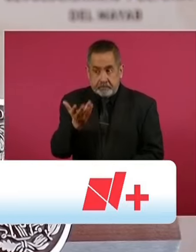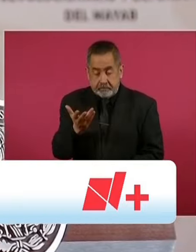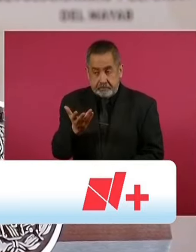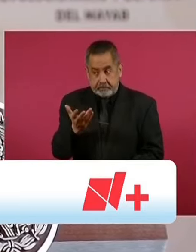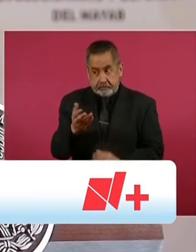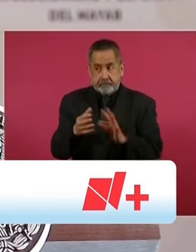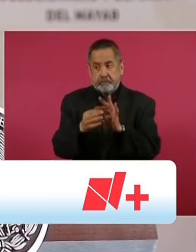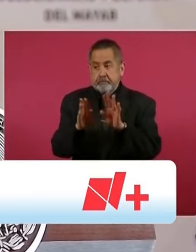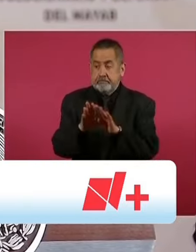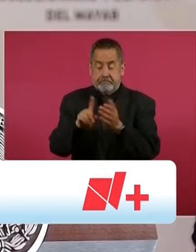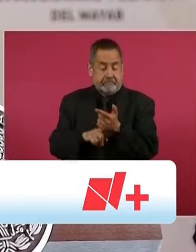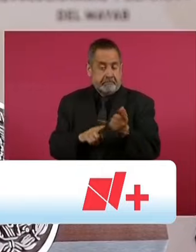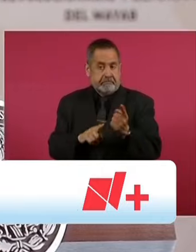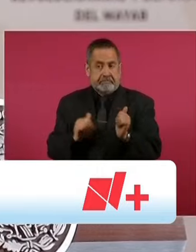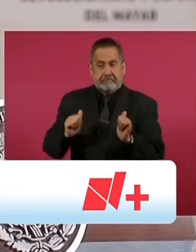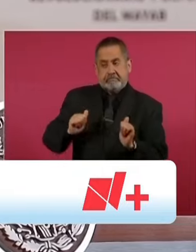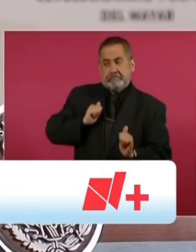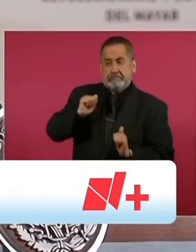sacar raja